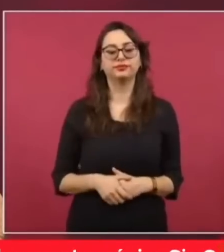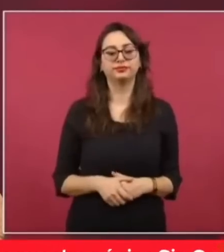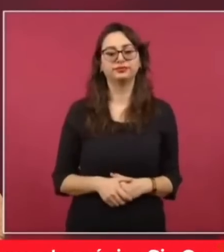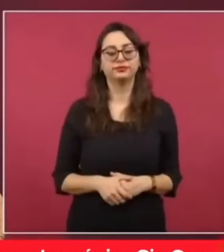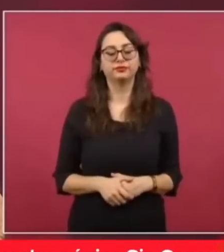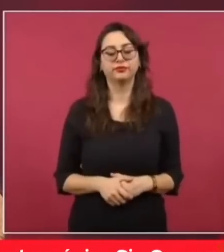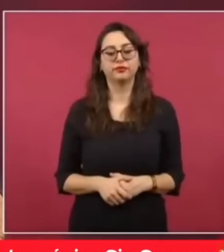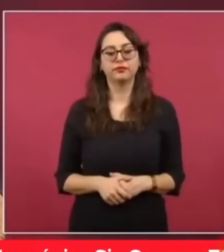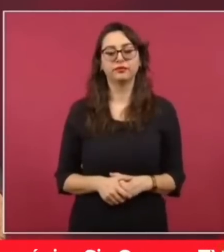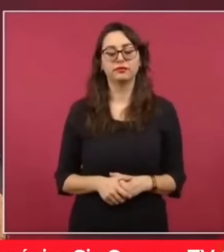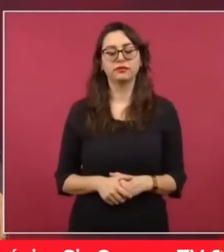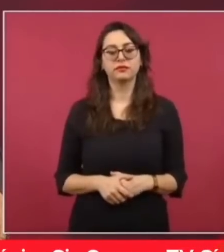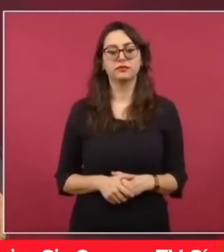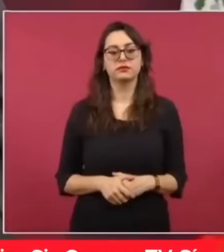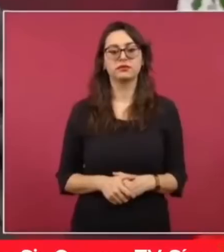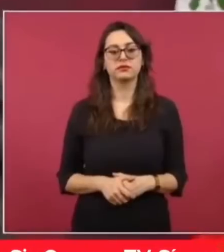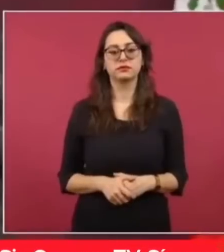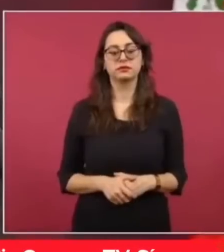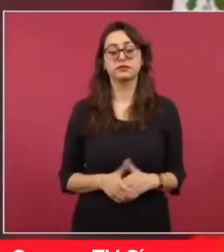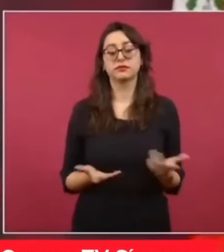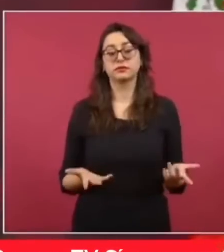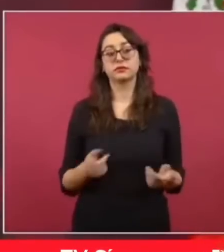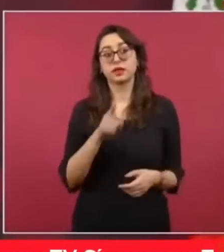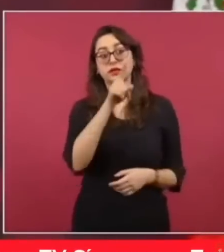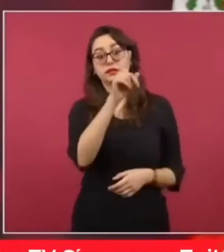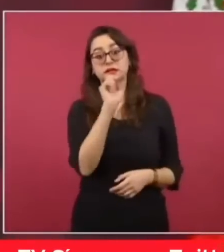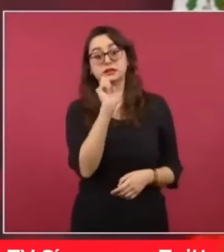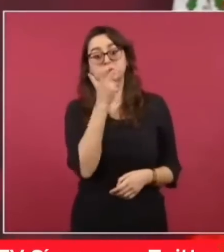¿qué pasa en Chihuahua?